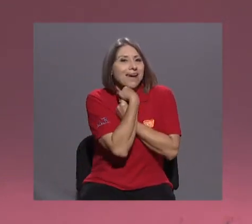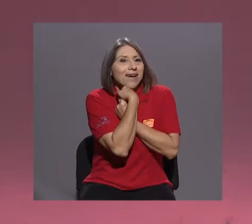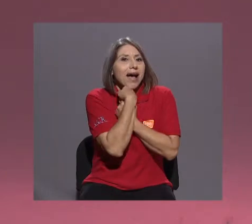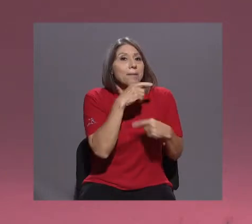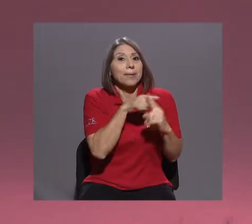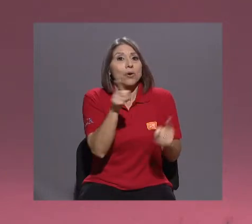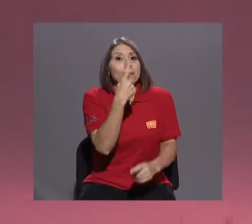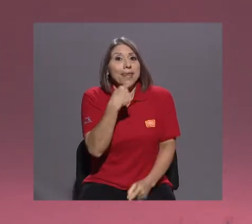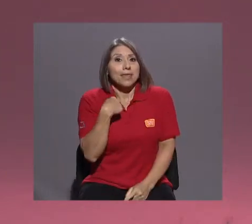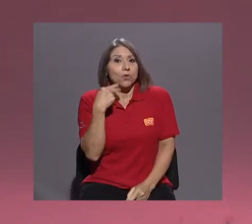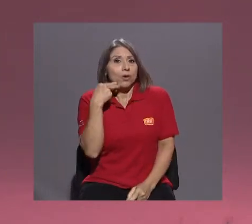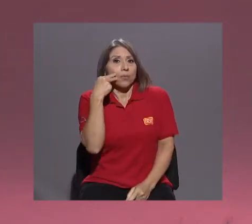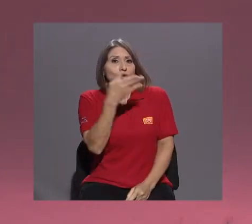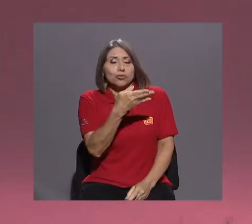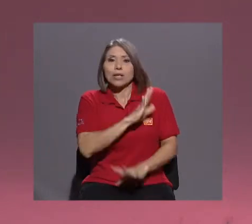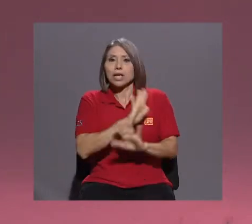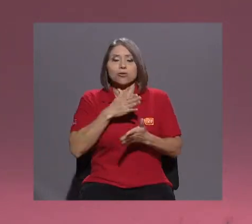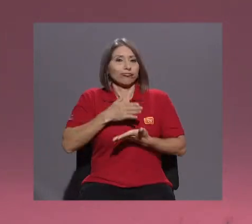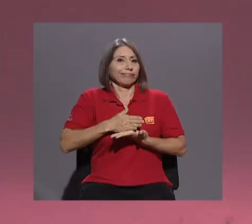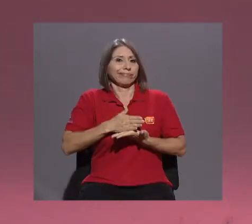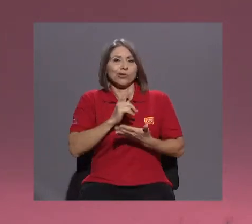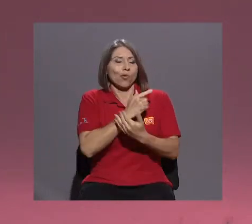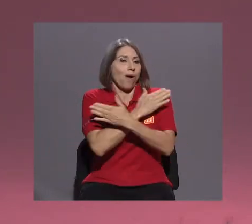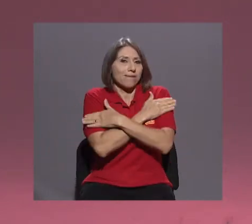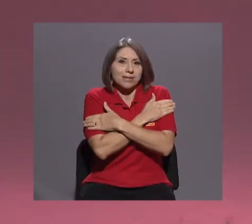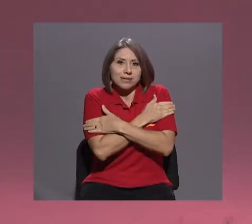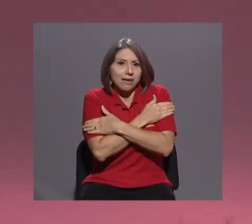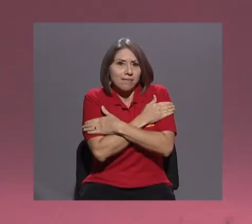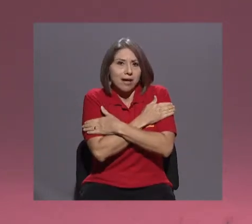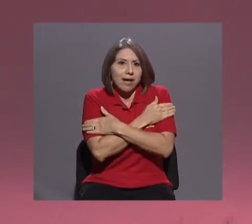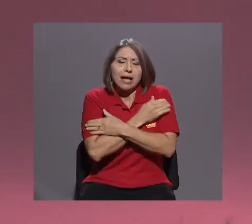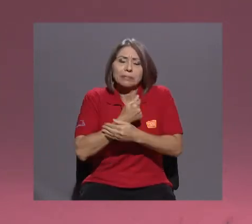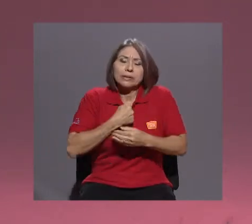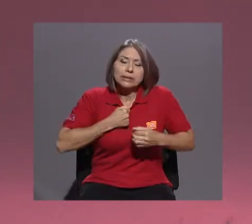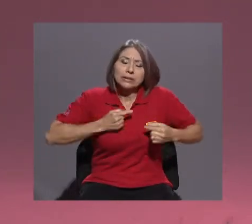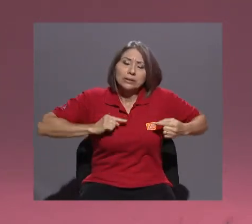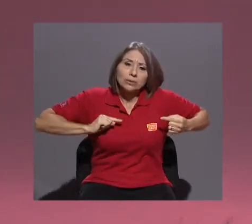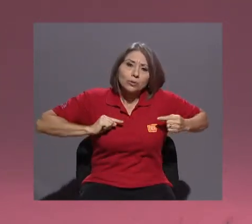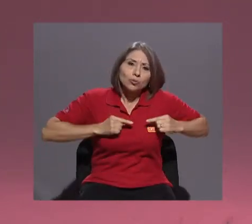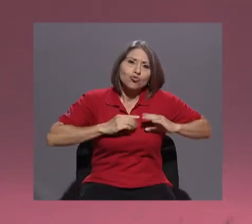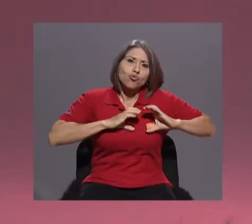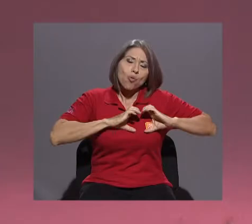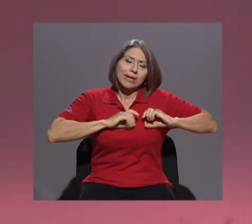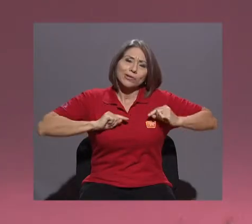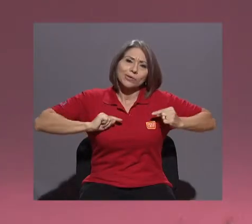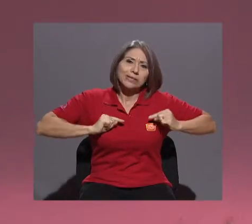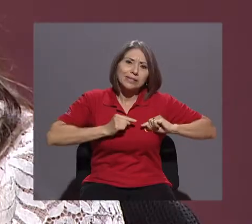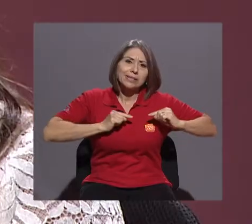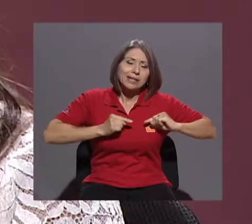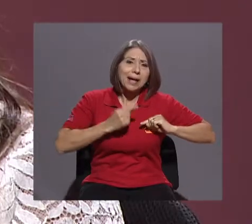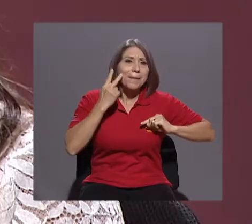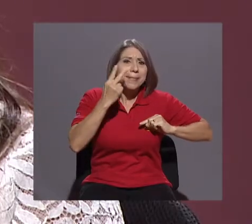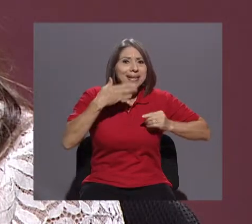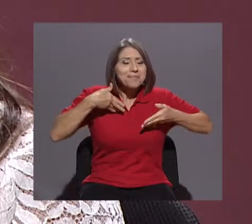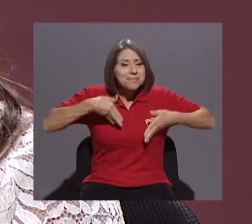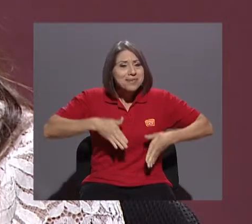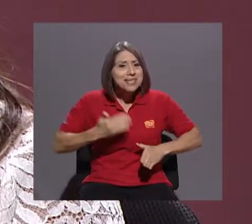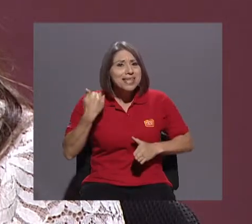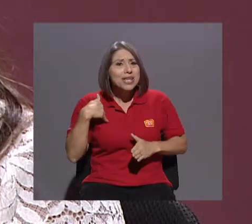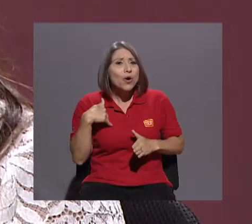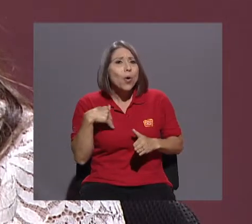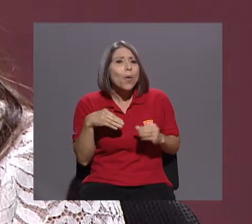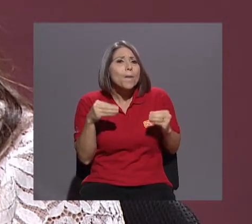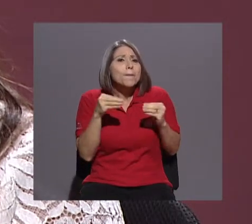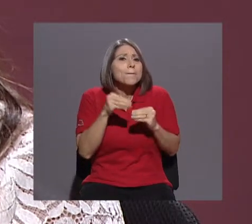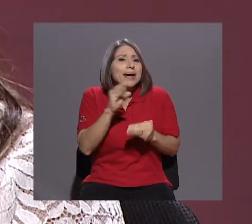desde que él me dijo eso Dejé de abrazarlo Me dolía En lo más profundo De mi corazón De ver que mi hijo menor Yo no